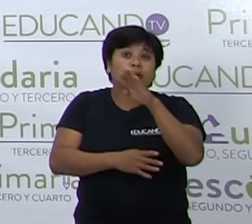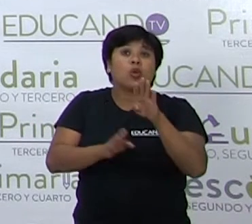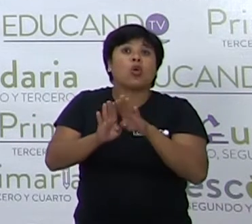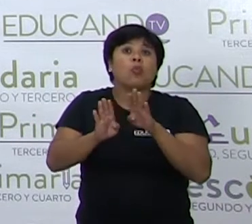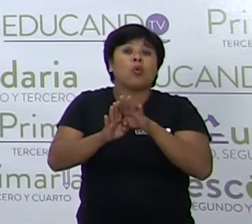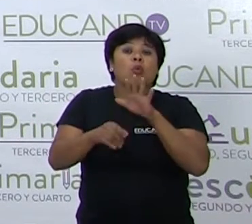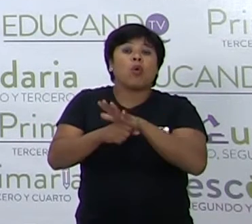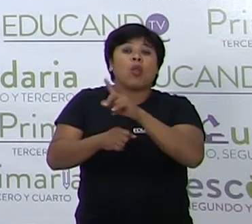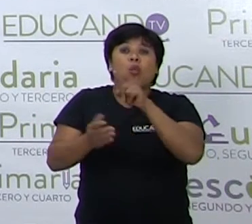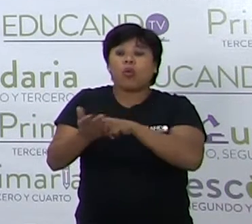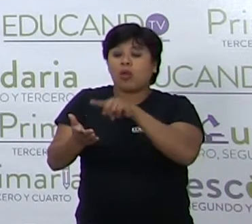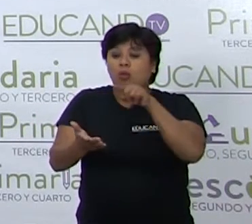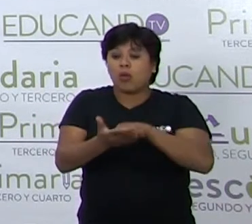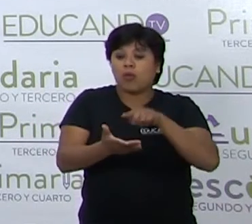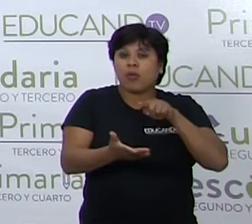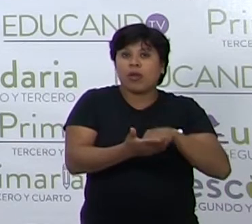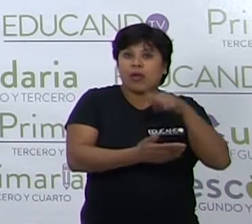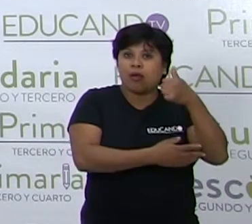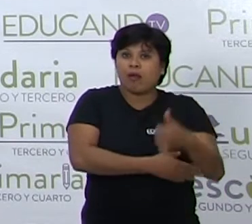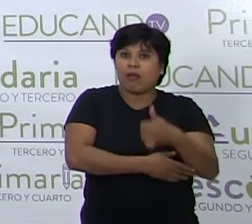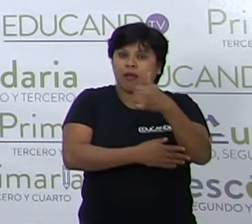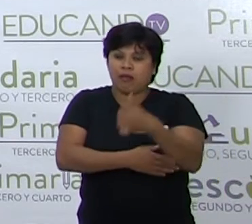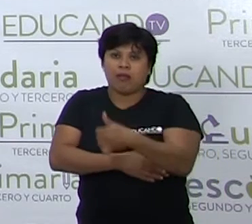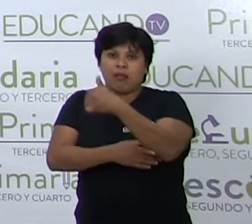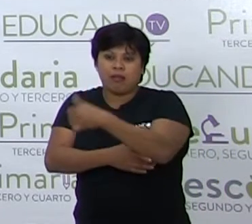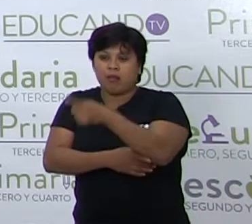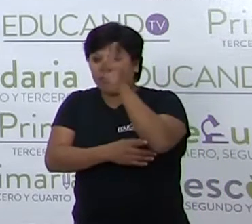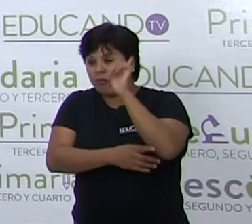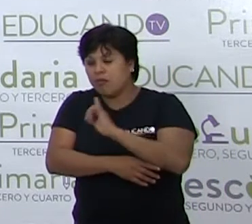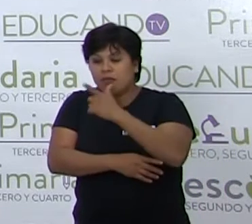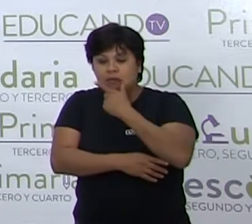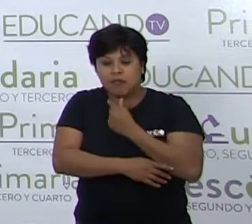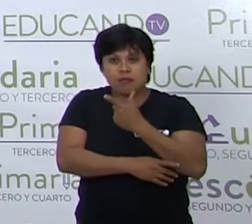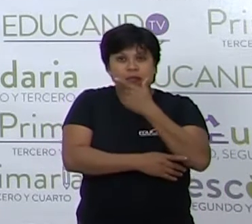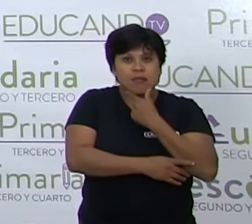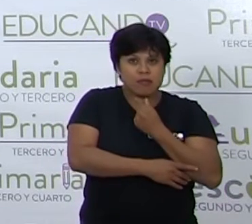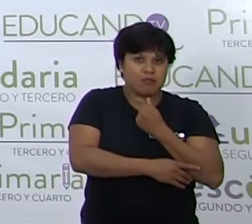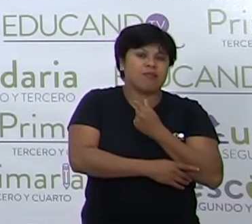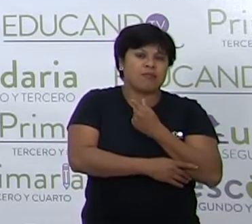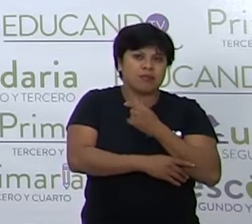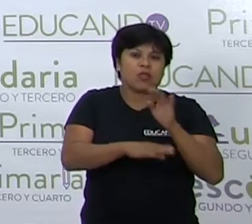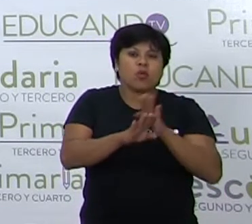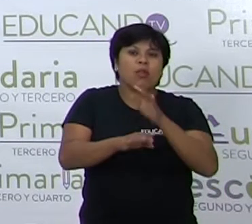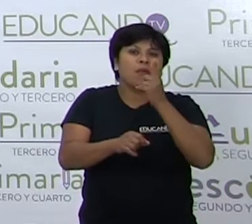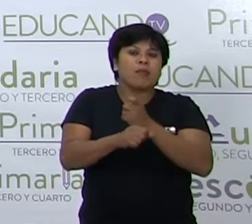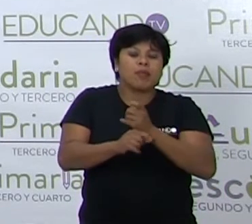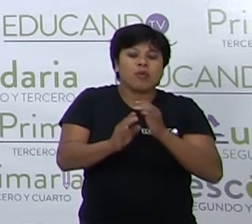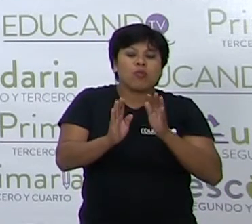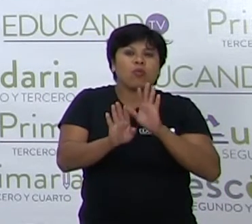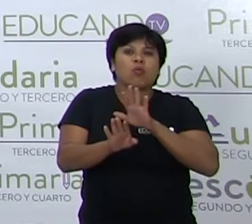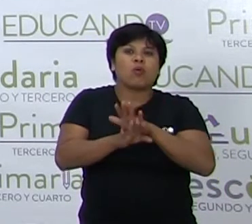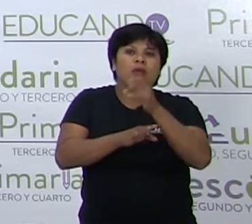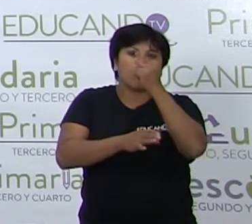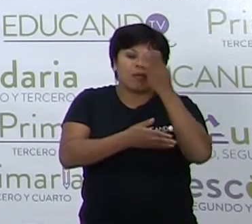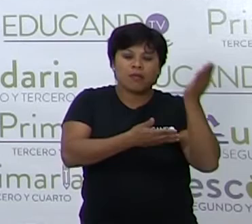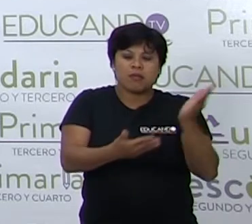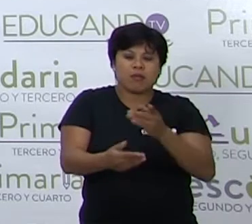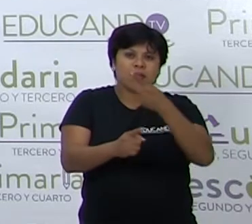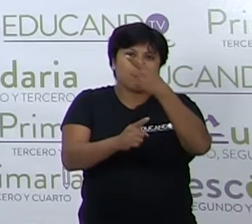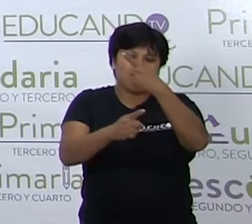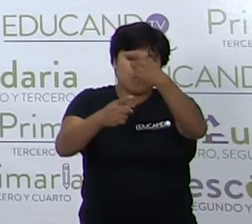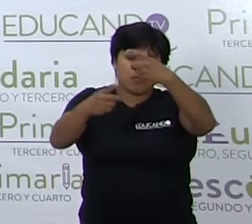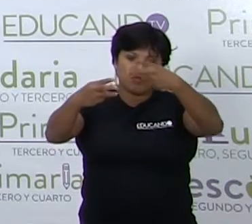está este, en qué posición está ella y en qué posición llegaría él. Y más que posición,